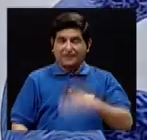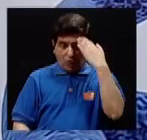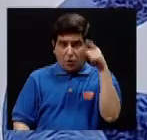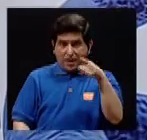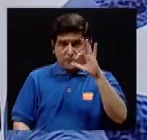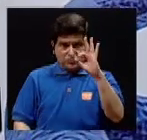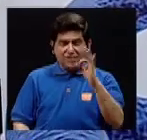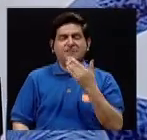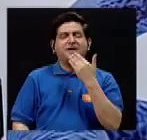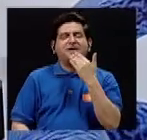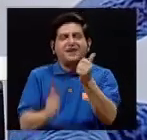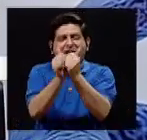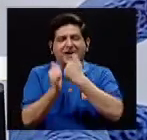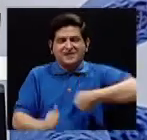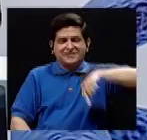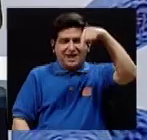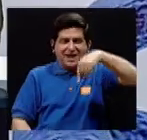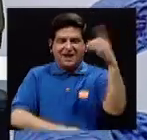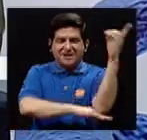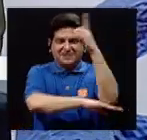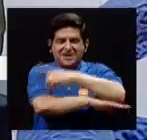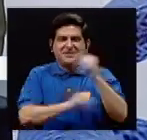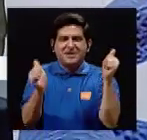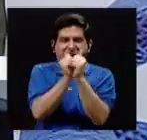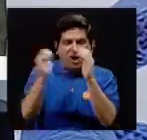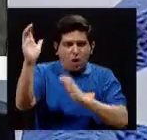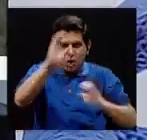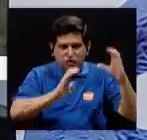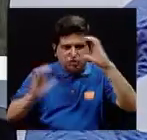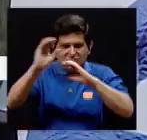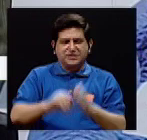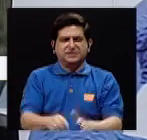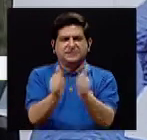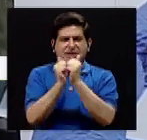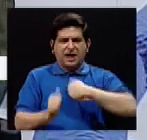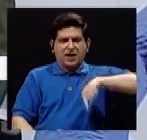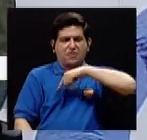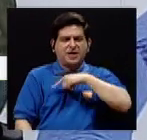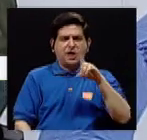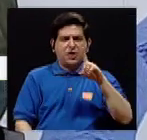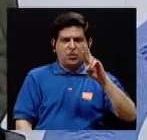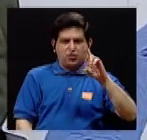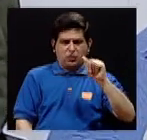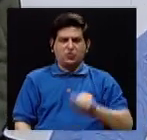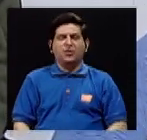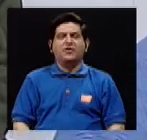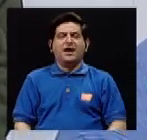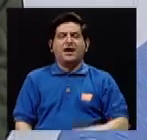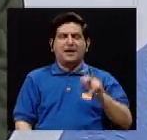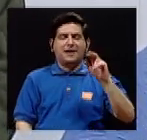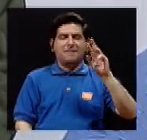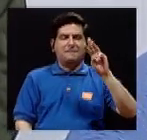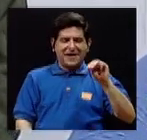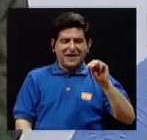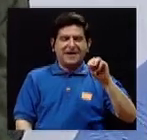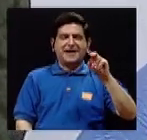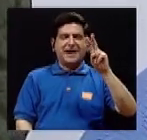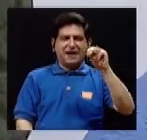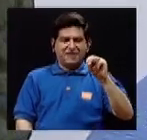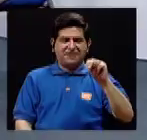Qué tal cómo están Gracias por acompañarnos el día hoy en conciencia nos acompaña la doctora María Elena gavarrete